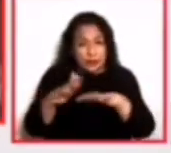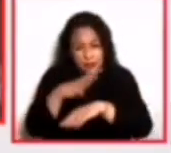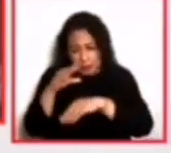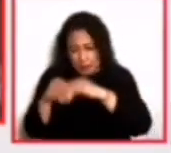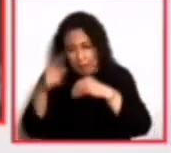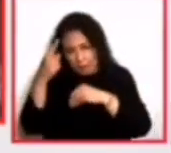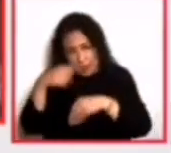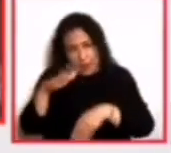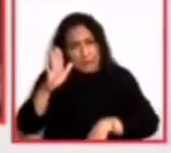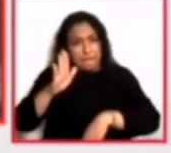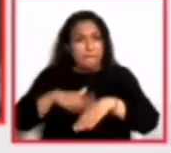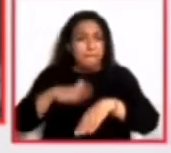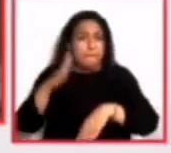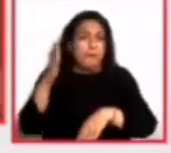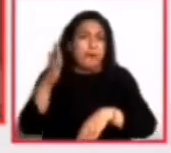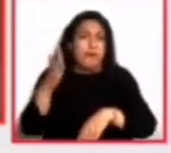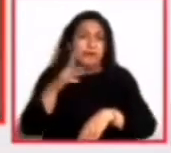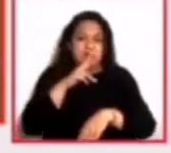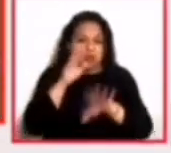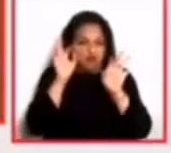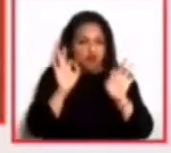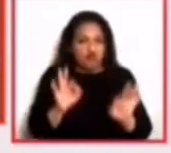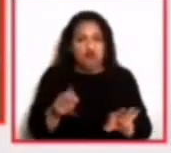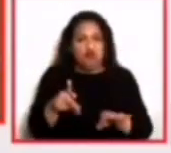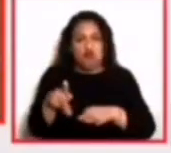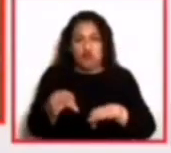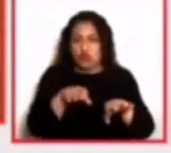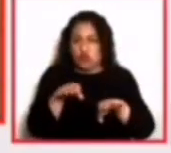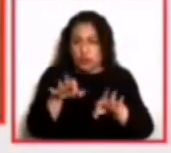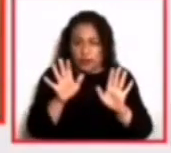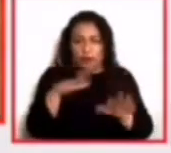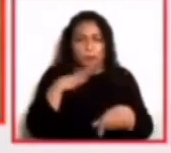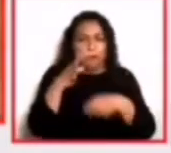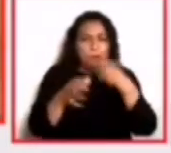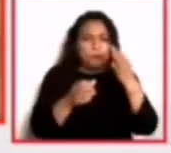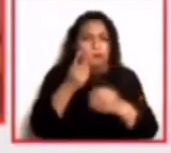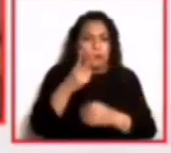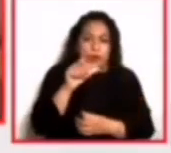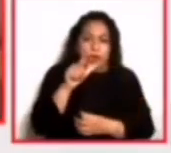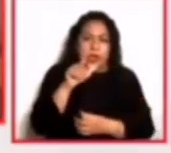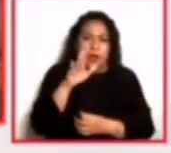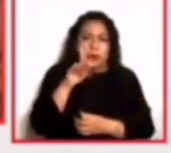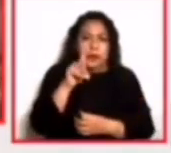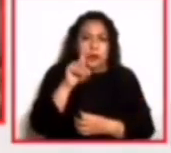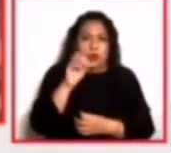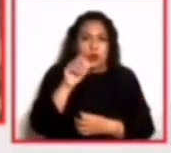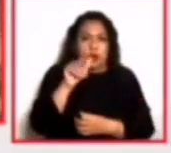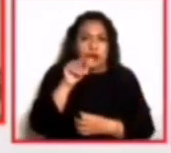todavía más eficiente. Noticias 22, Alberto Aranda.